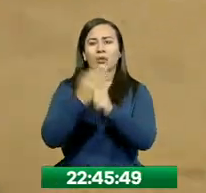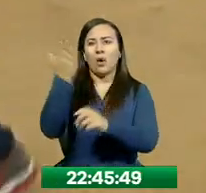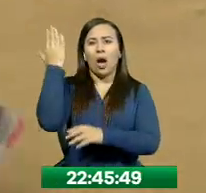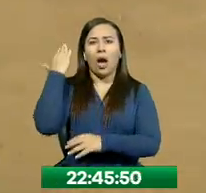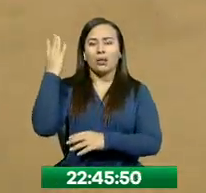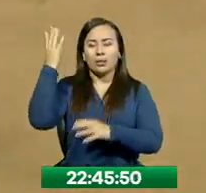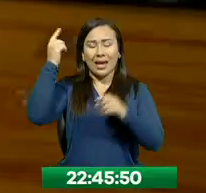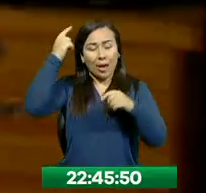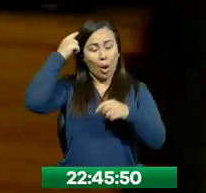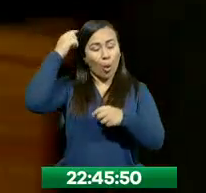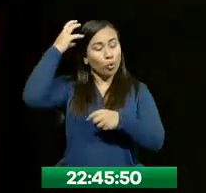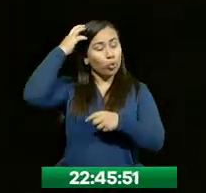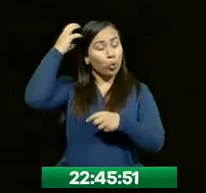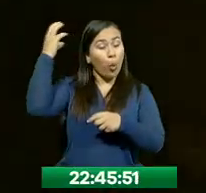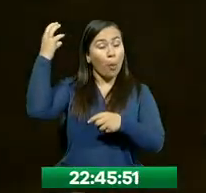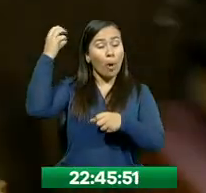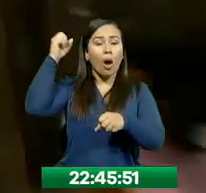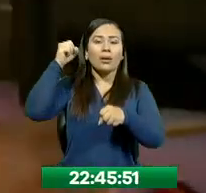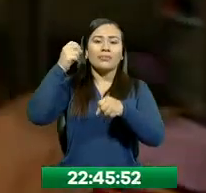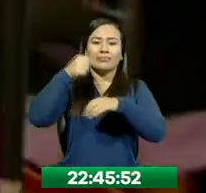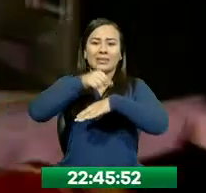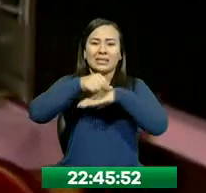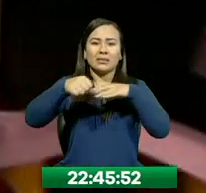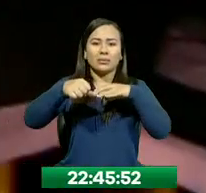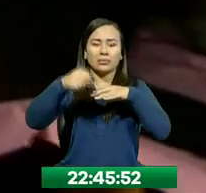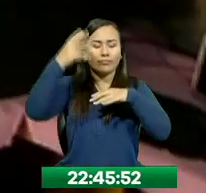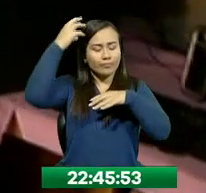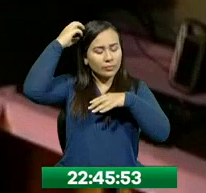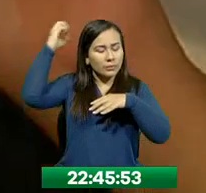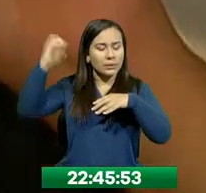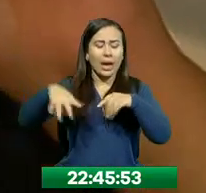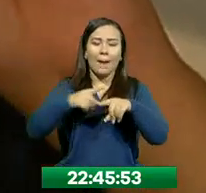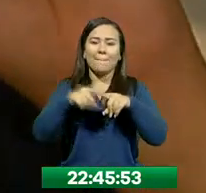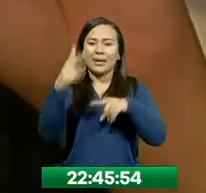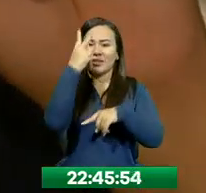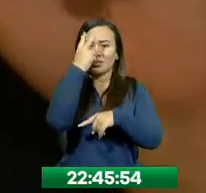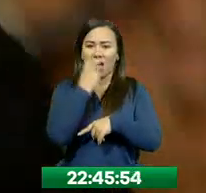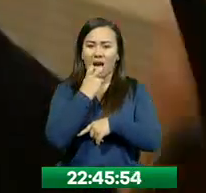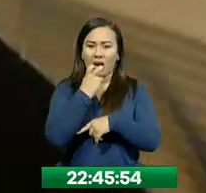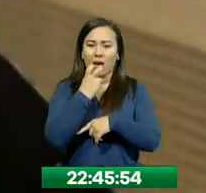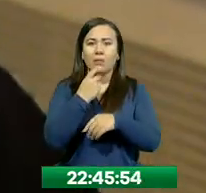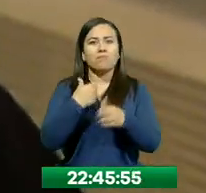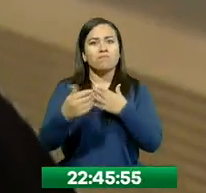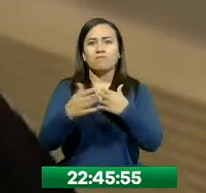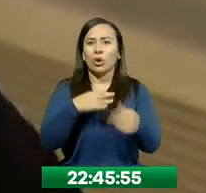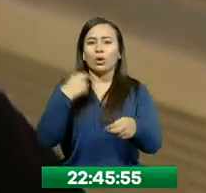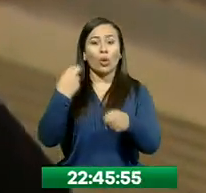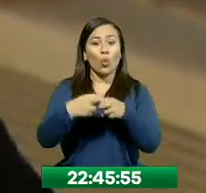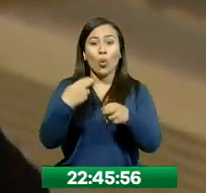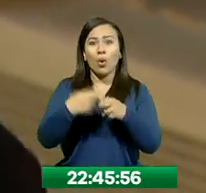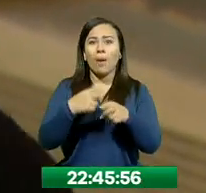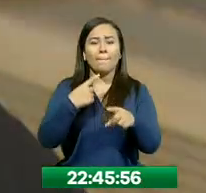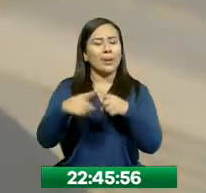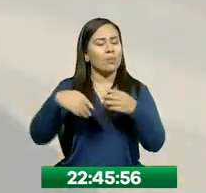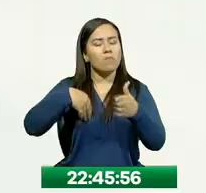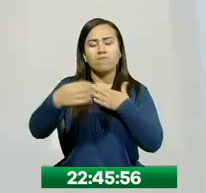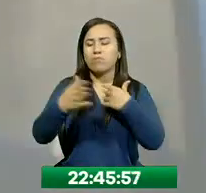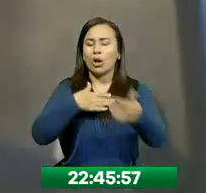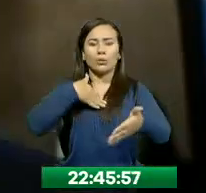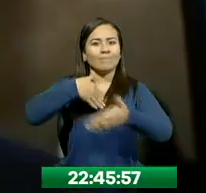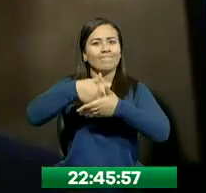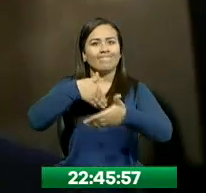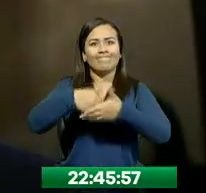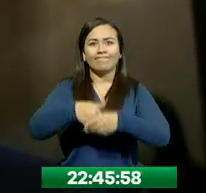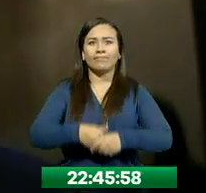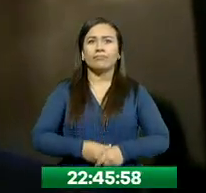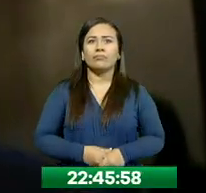tumor cerebral. Confiesa que al principio la noticia fue muy dura, pero esto le sirvió para demostrar que no hay limitaciones. Voy